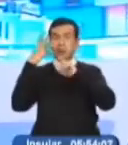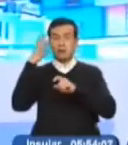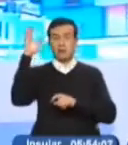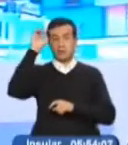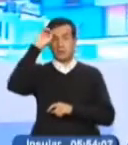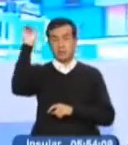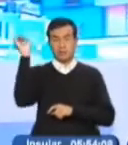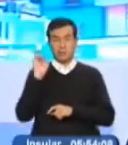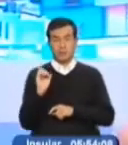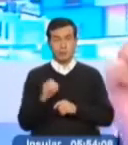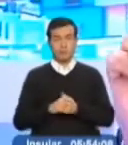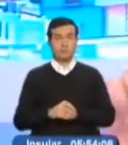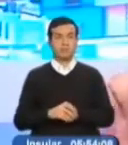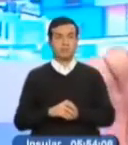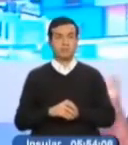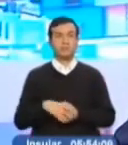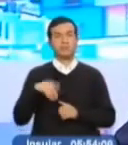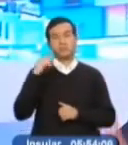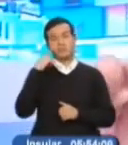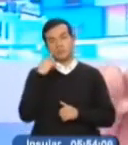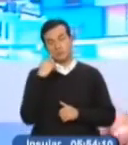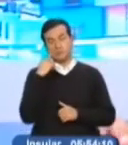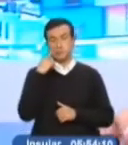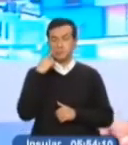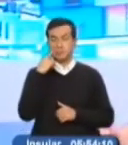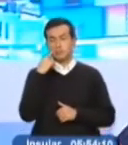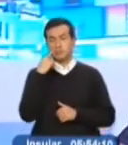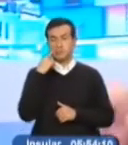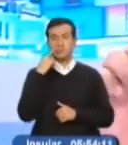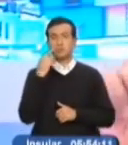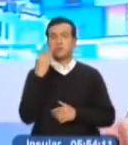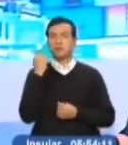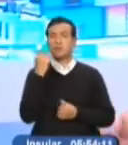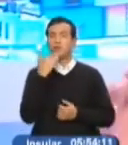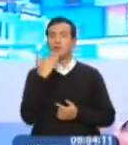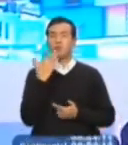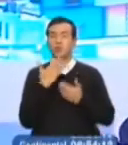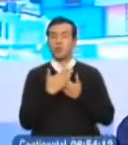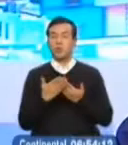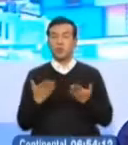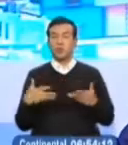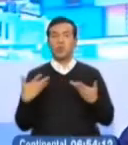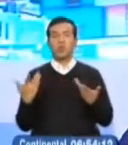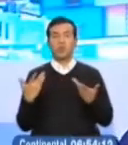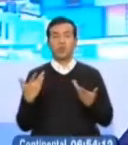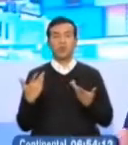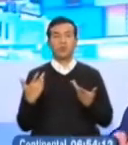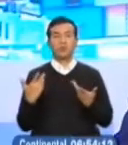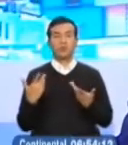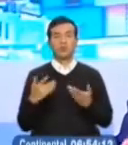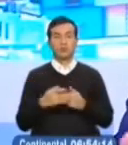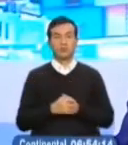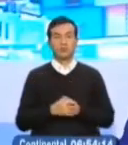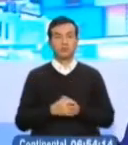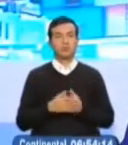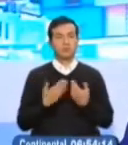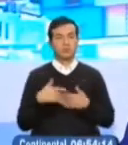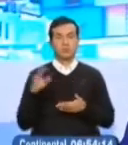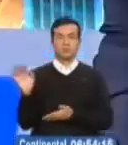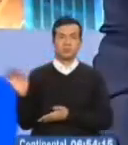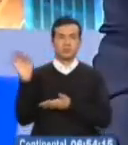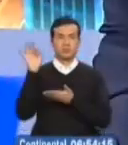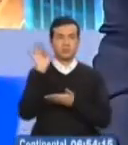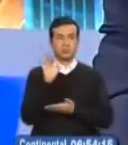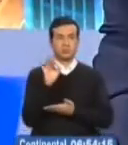15%, efectivamente tratamos de buscar dentro de la estructura de costos aquello que tenga una menor incidencia. Y en